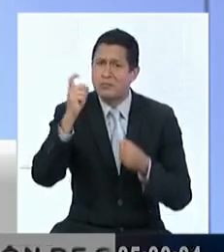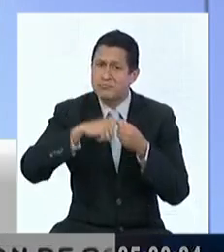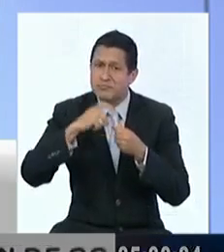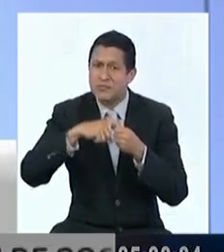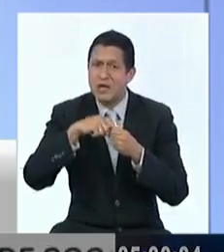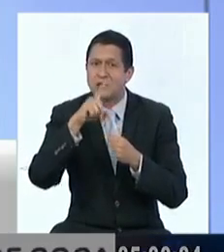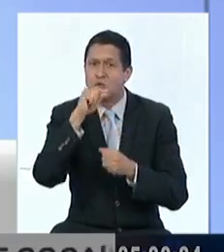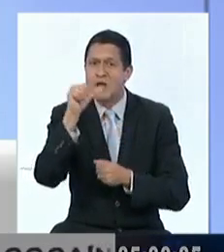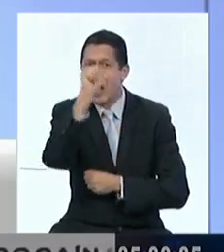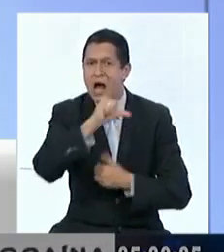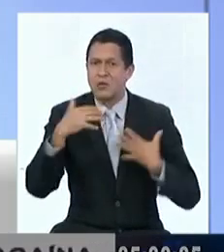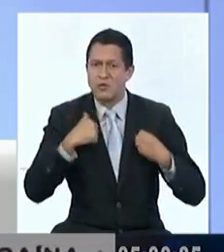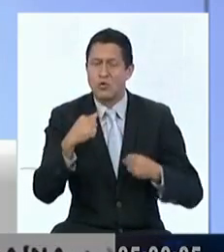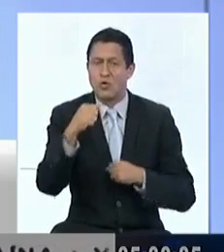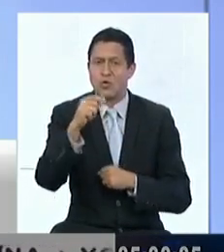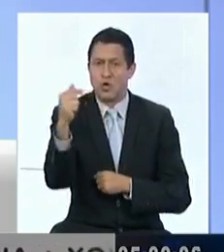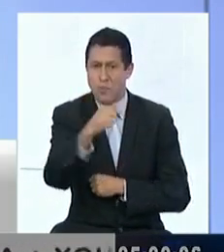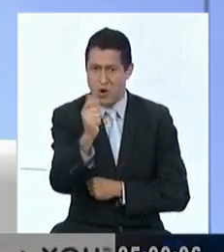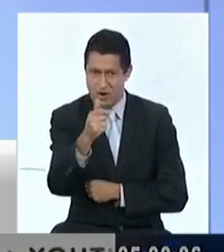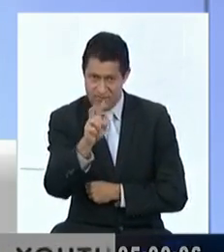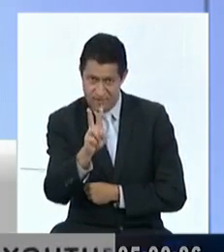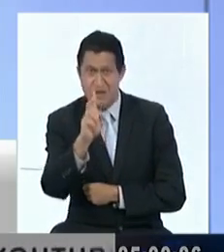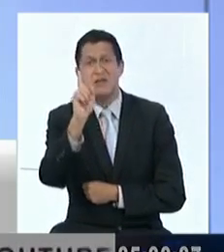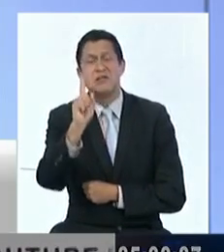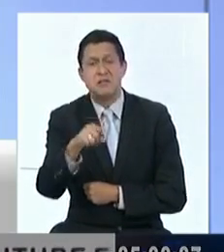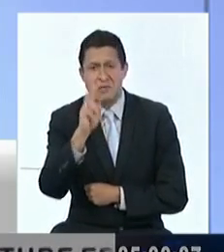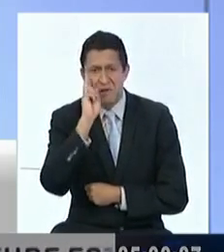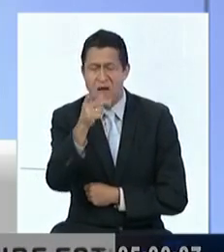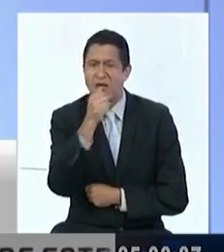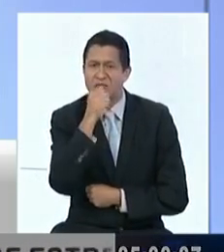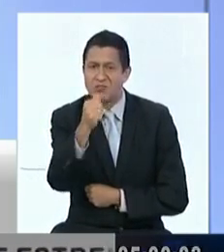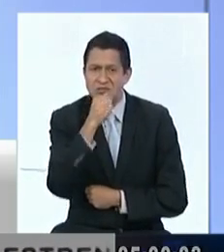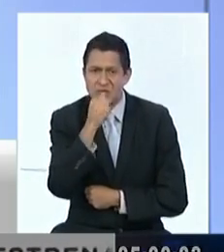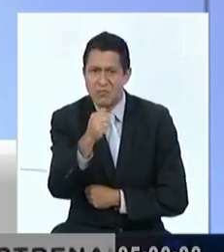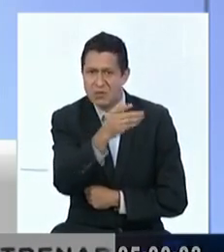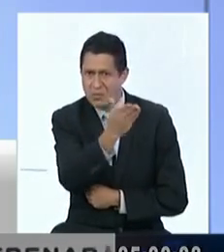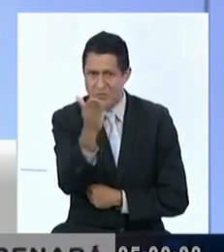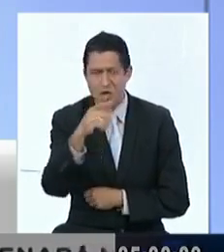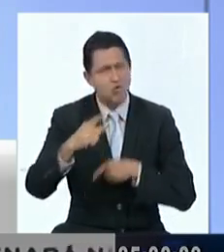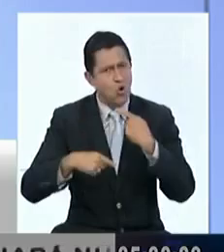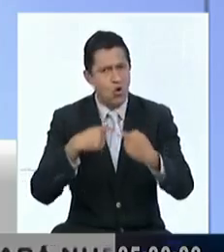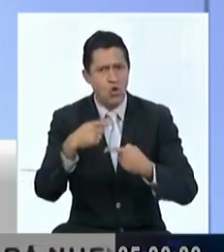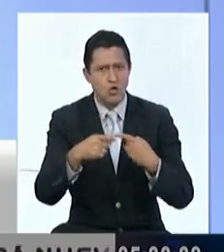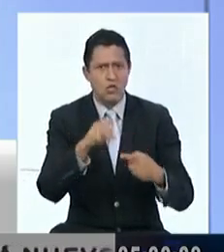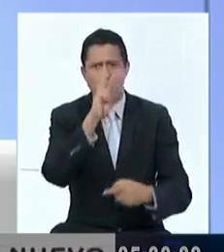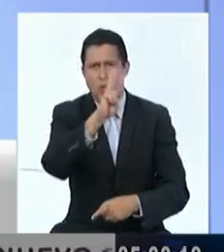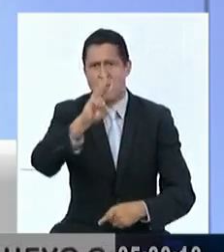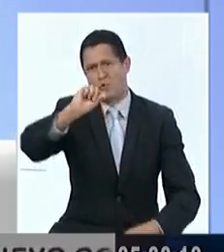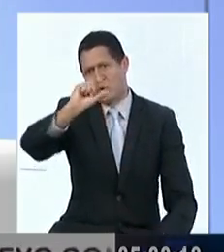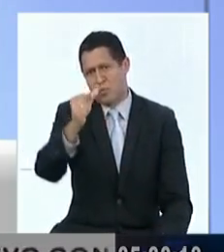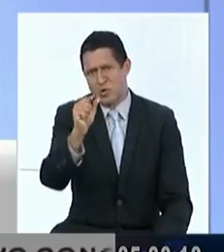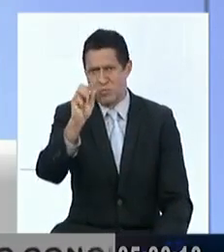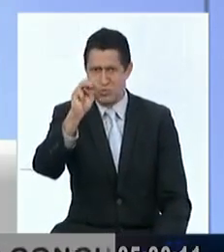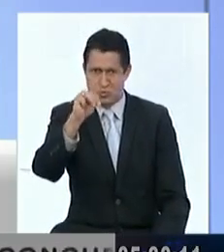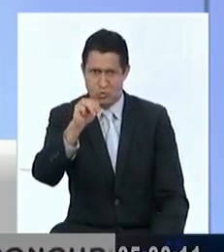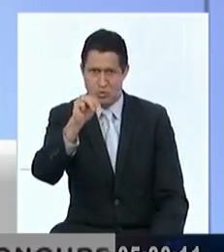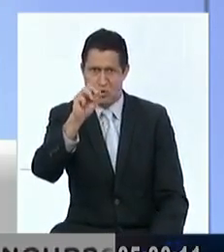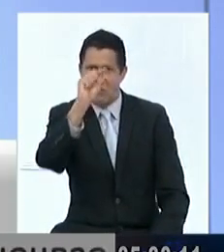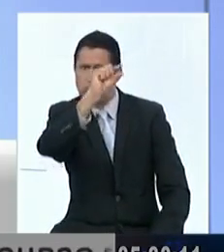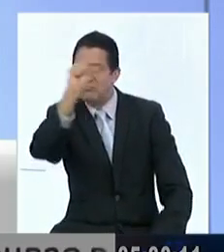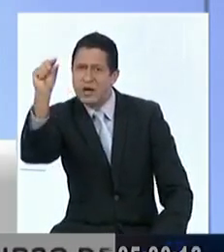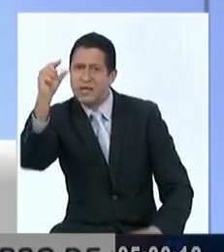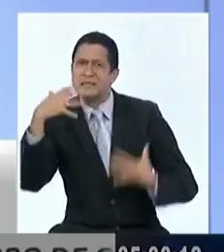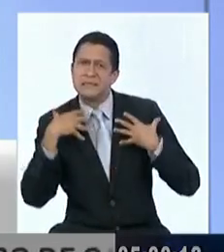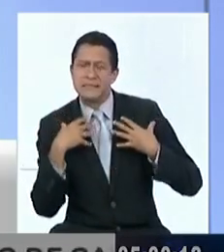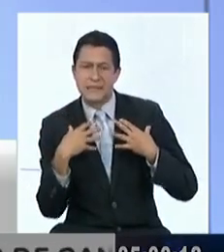de nuestra cuenta de twitter salud guión bajo se ve también ver las entrevistas que hacemos para ustedes día a día a través de www.globovision.com en la